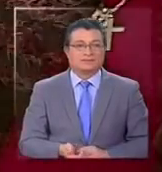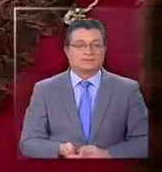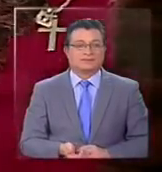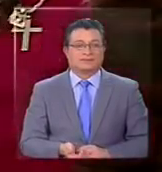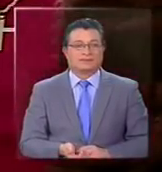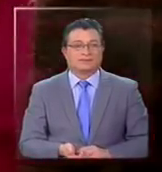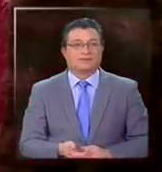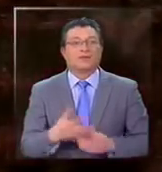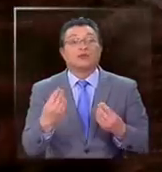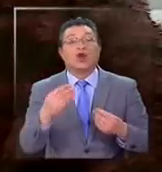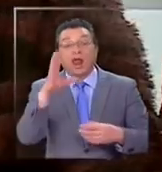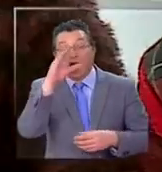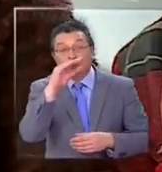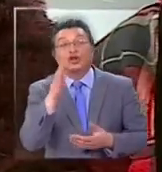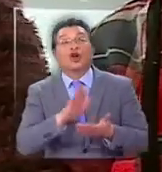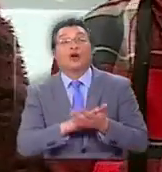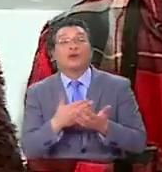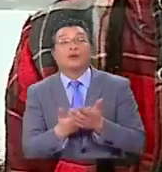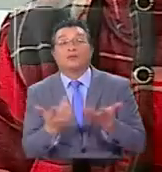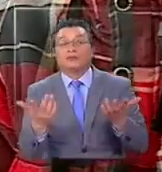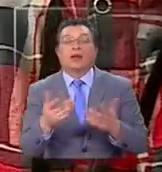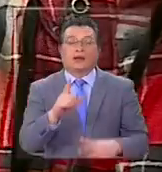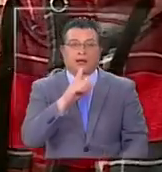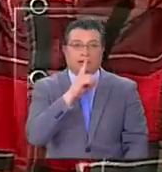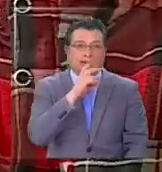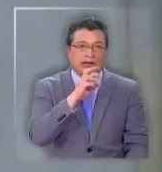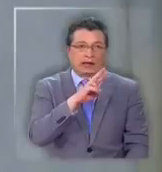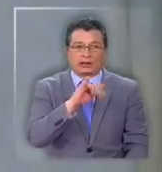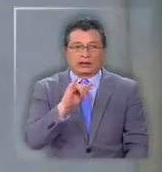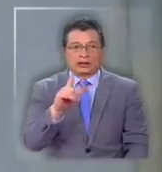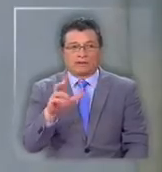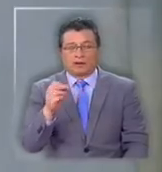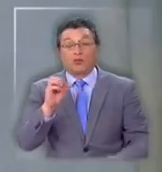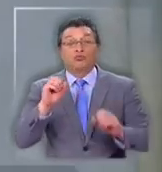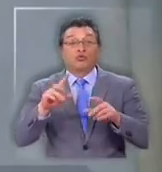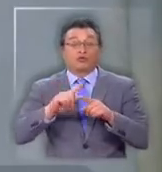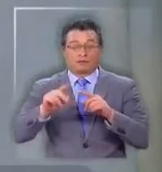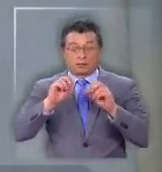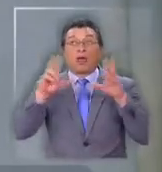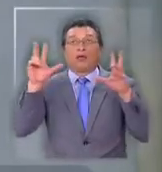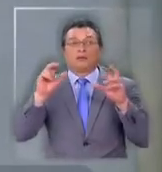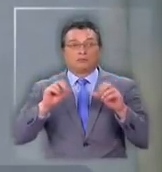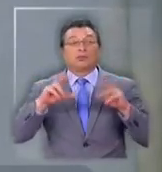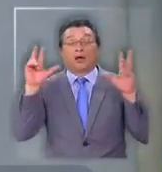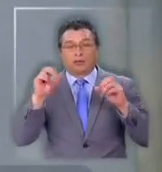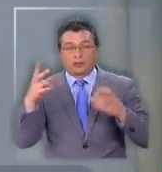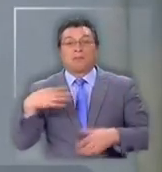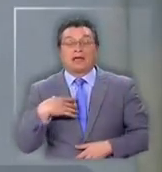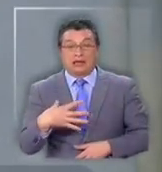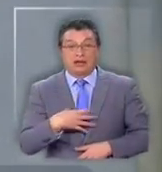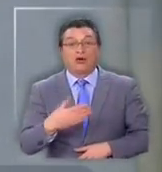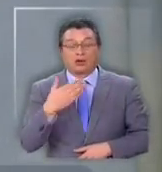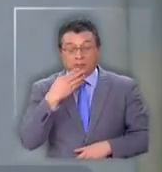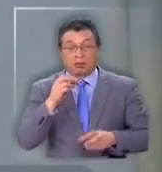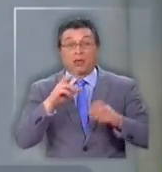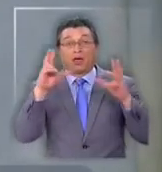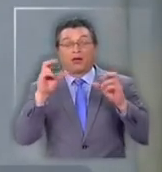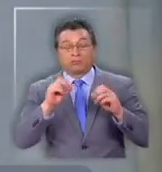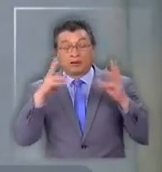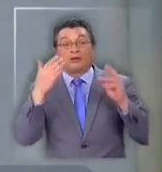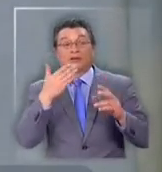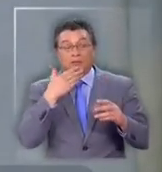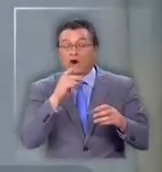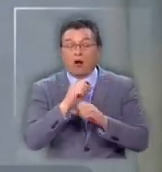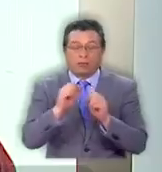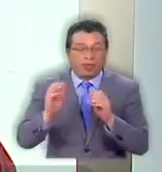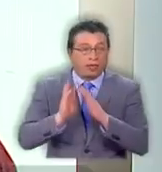¿Cómo fue tu noche? Oh, terrible. Desperté muchas veces en la noche. Mi hijo también despertaba en la noche conmigo, que no